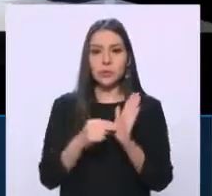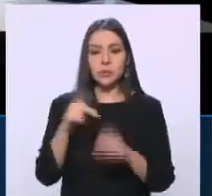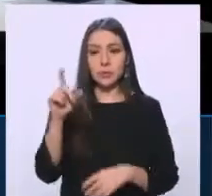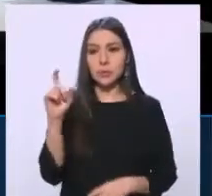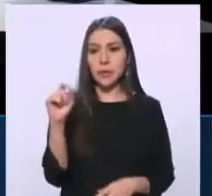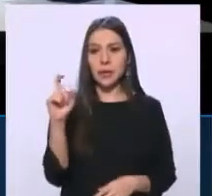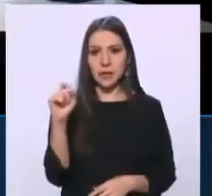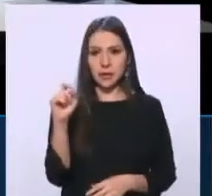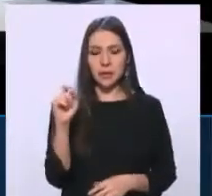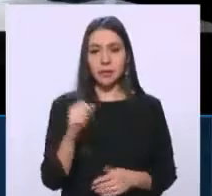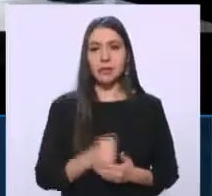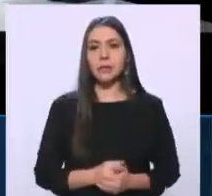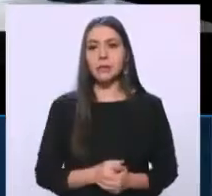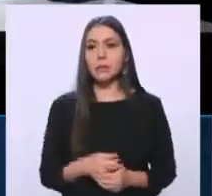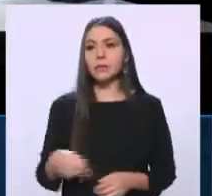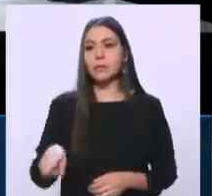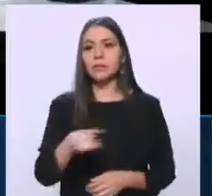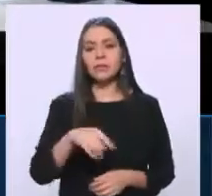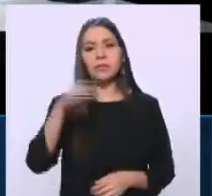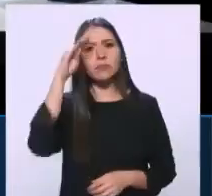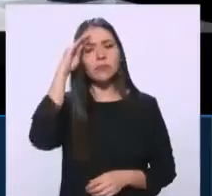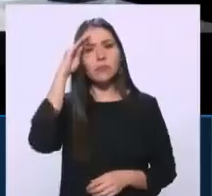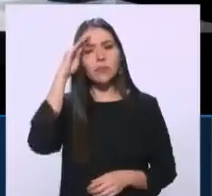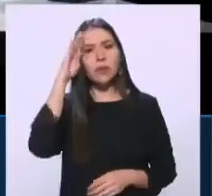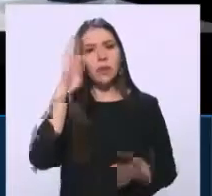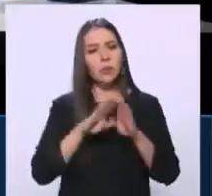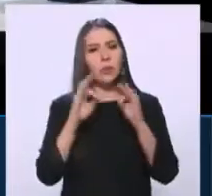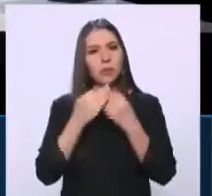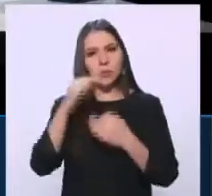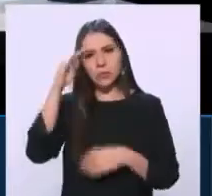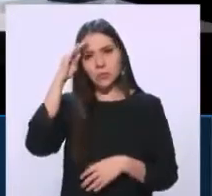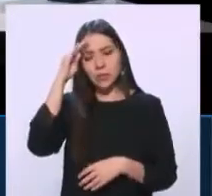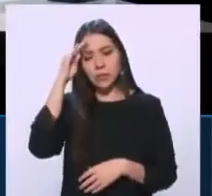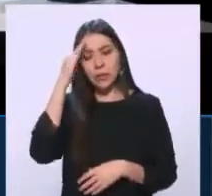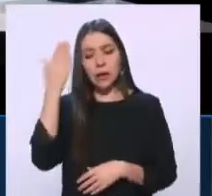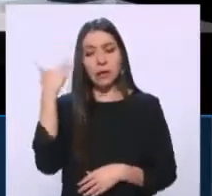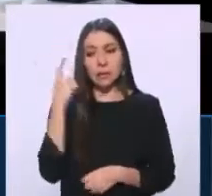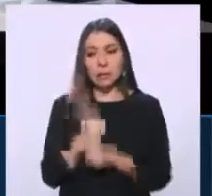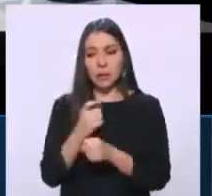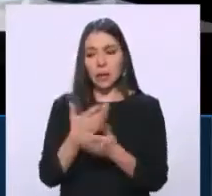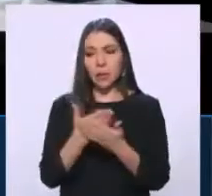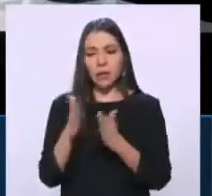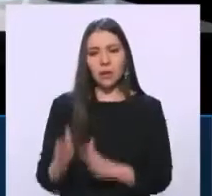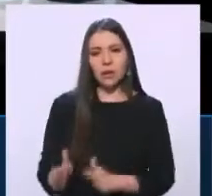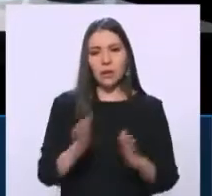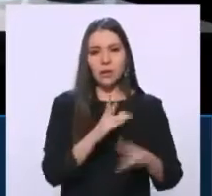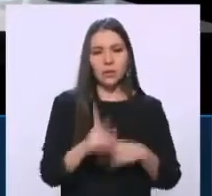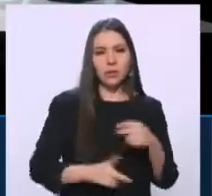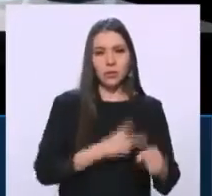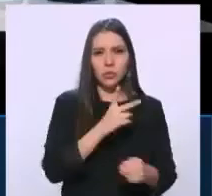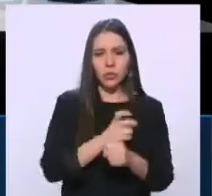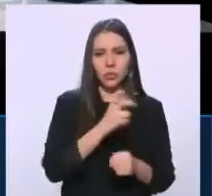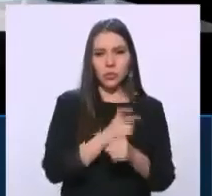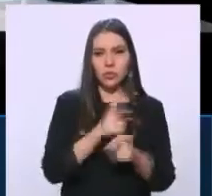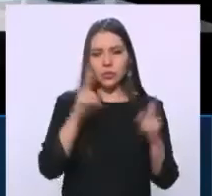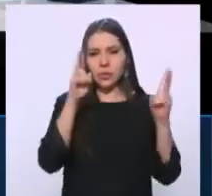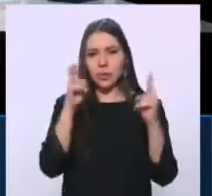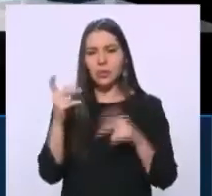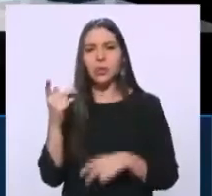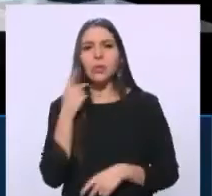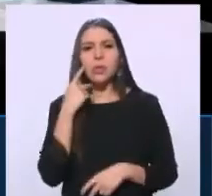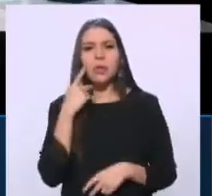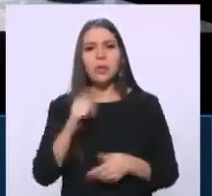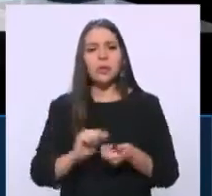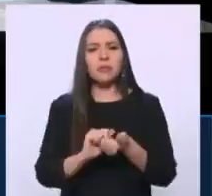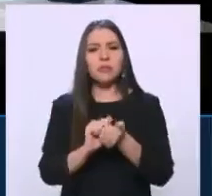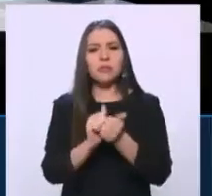ideología pasa a segundo plano en términos políticos y el populismo y este aire antisistema se